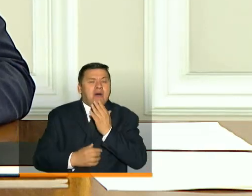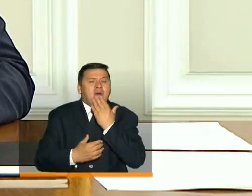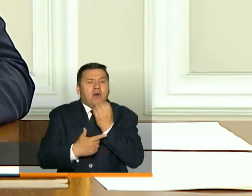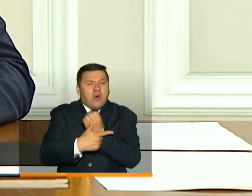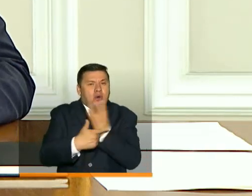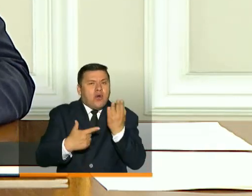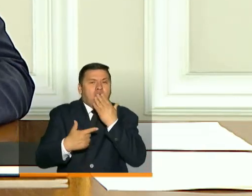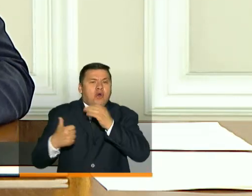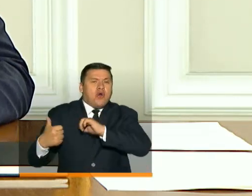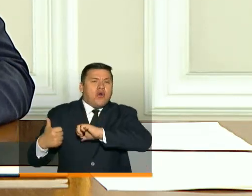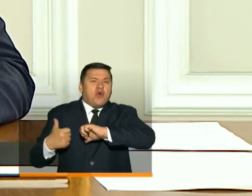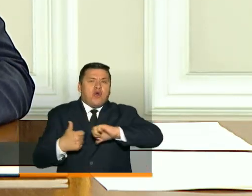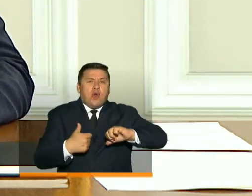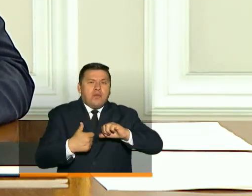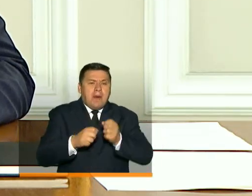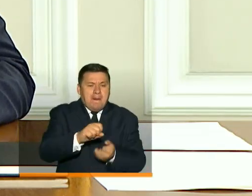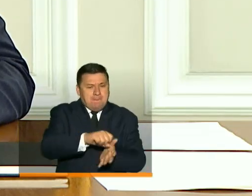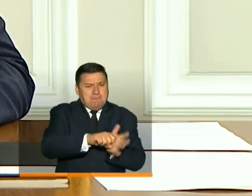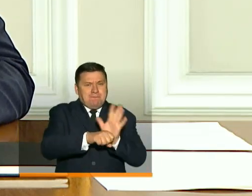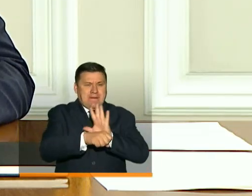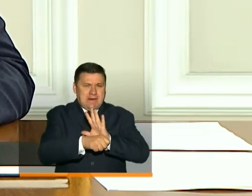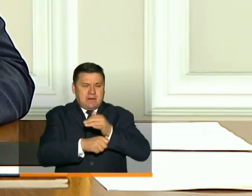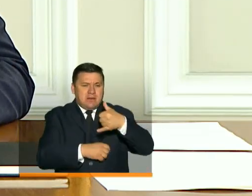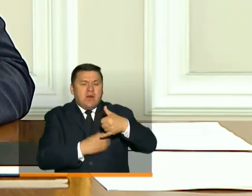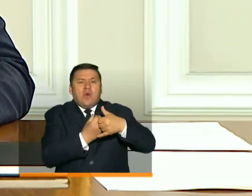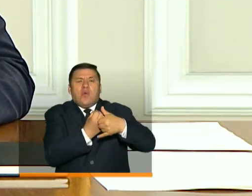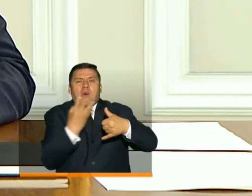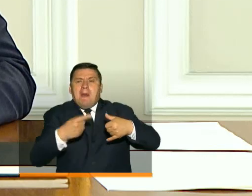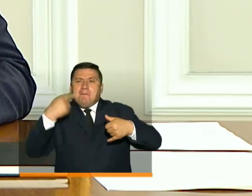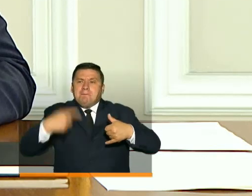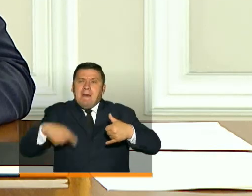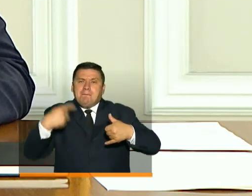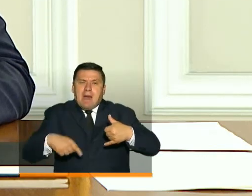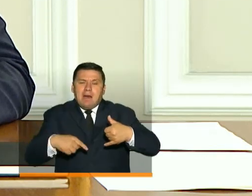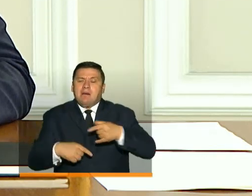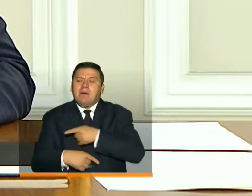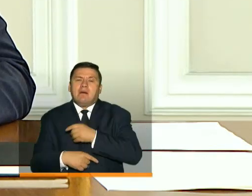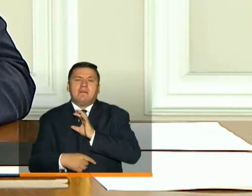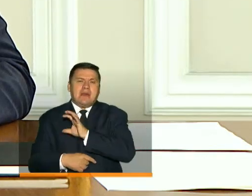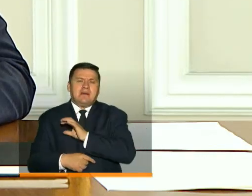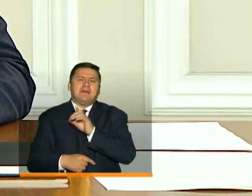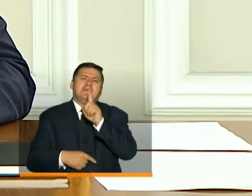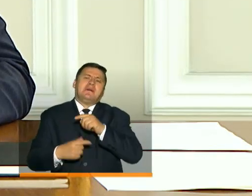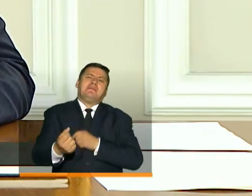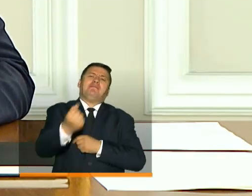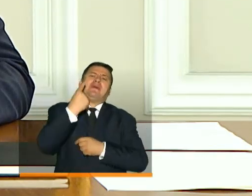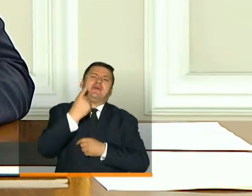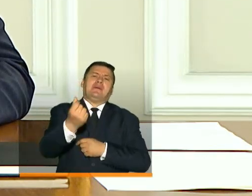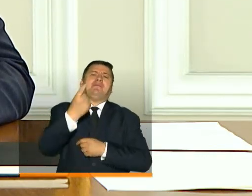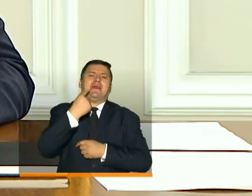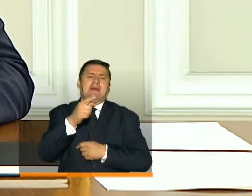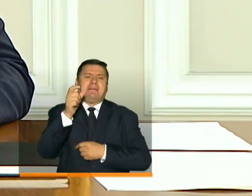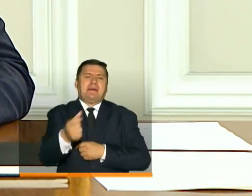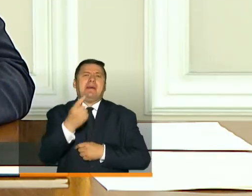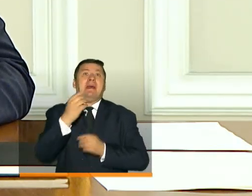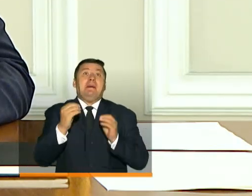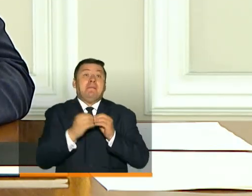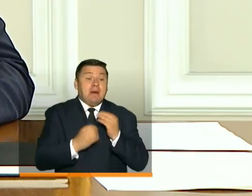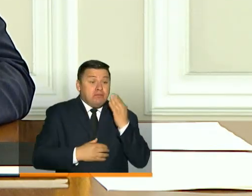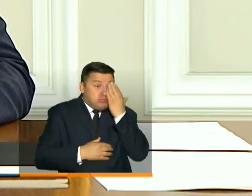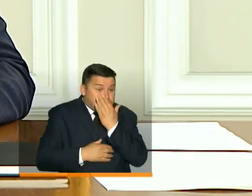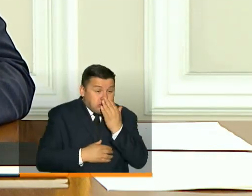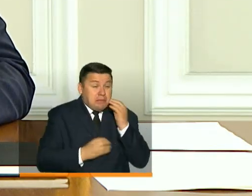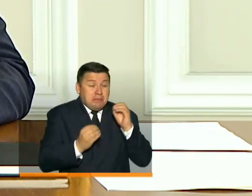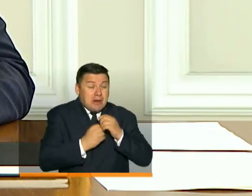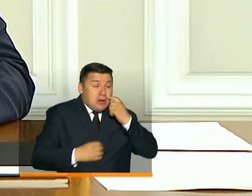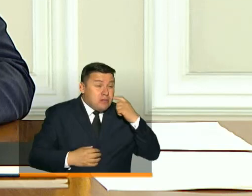de comportamiento de la pandemia en cuanto al número de casos. Y también muchas personas nos preguntan: presidente, en la medida que hagamos más pruebas y búsqueda activa,